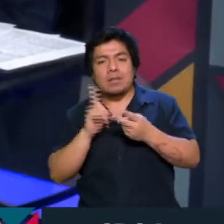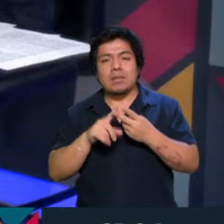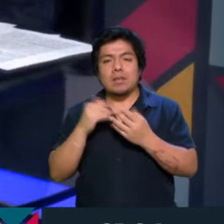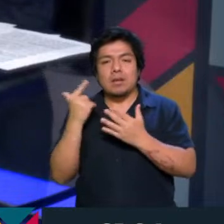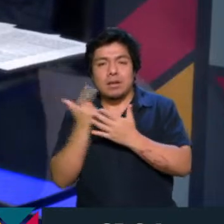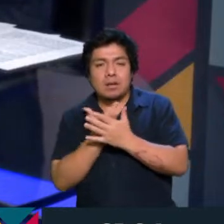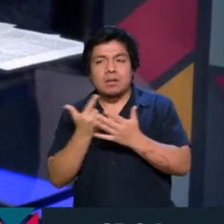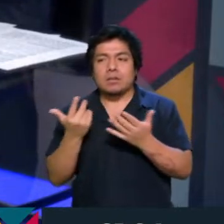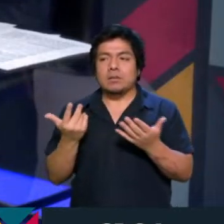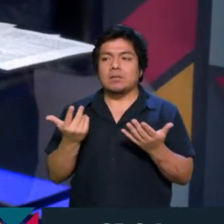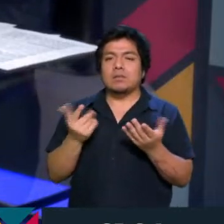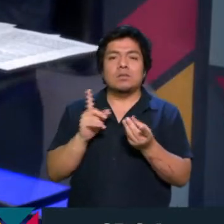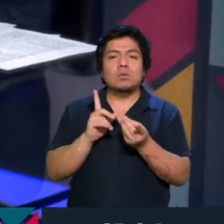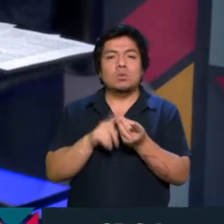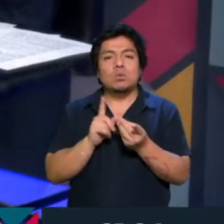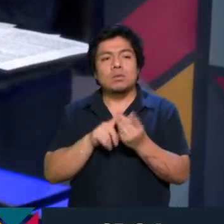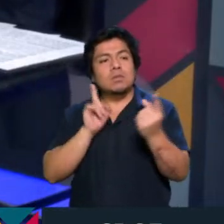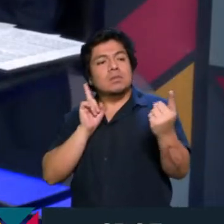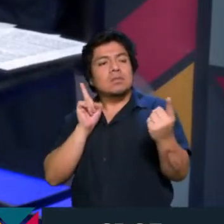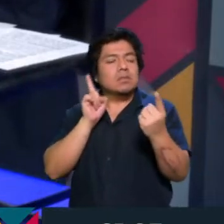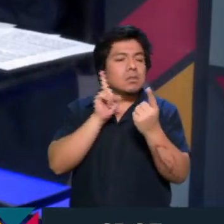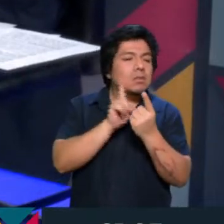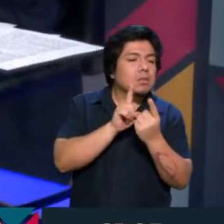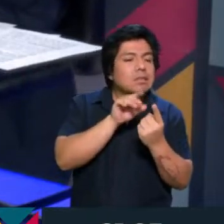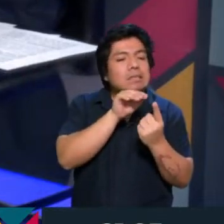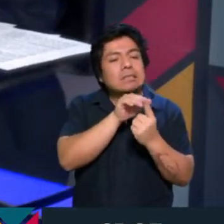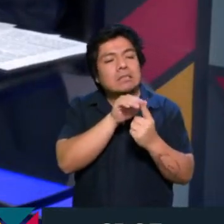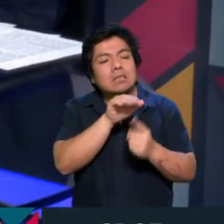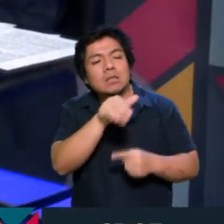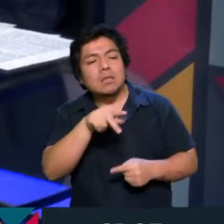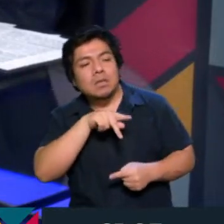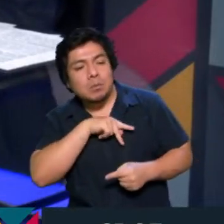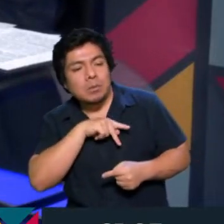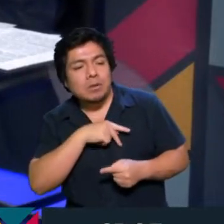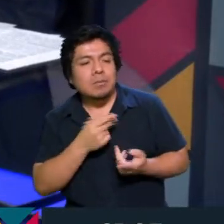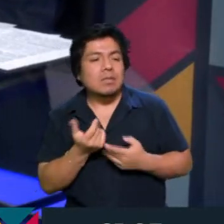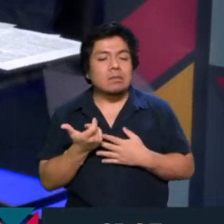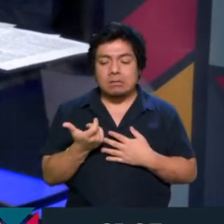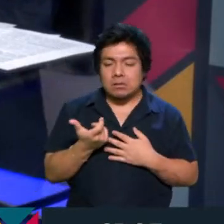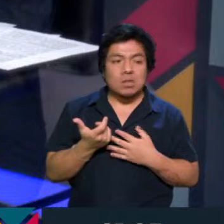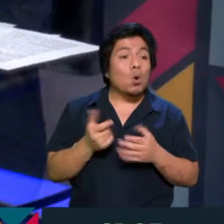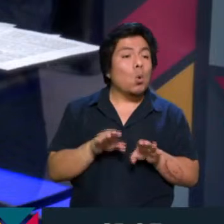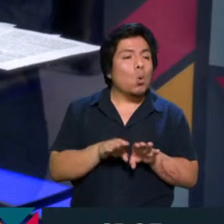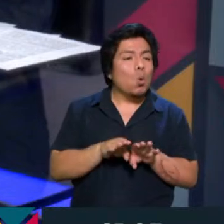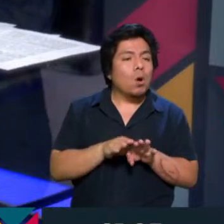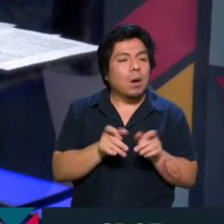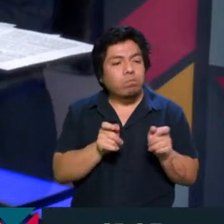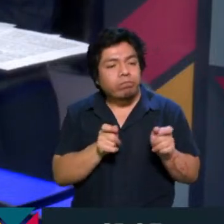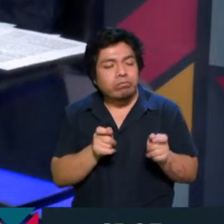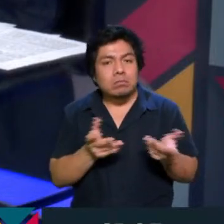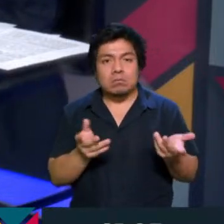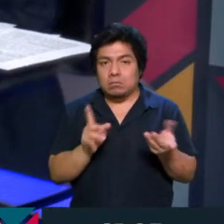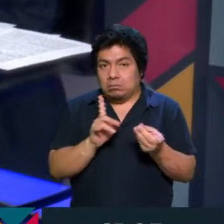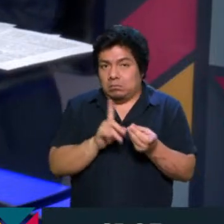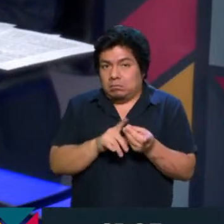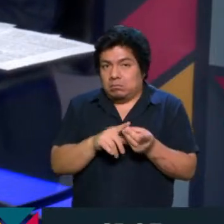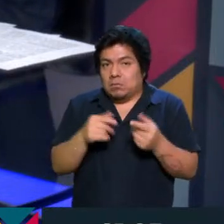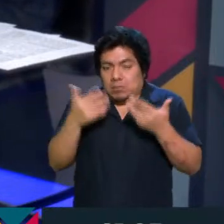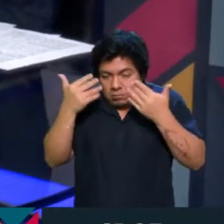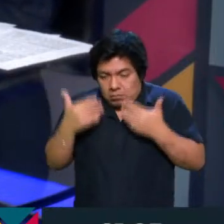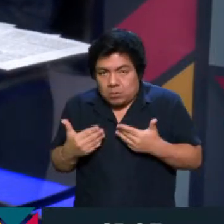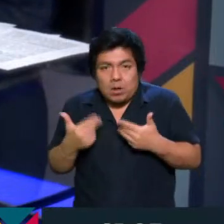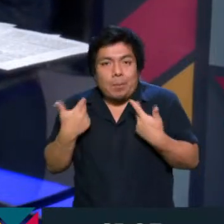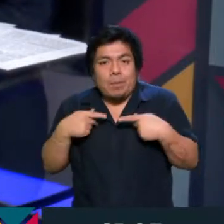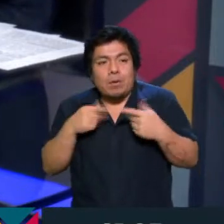¿cómo puedo o a dónde puedo acercarme justamente para ver cómo están mis puntos y de qué manera se van a administrar? ¿A dónde un ciudadano de